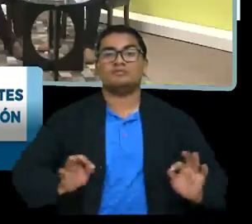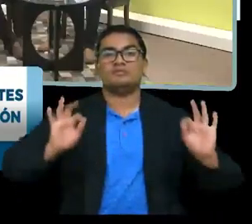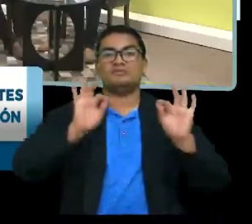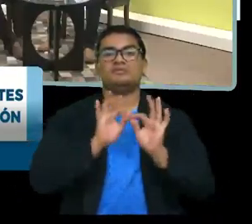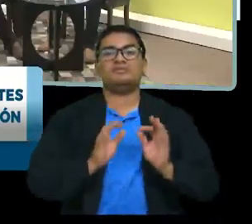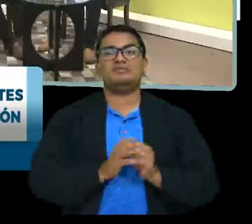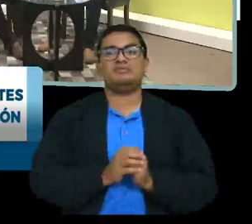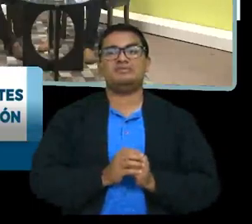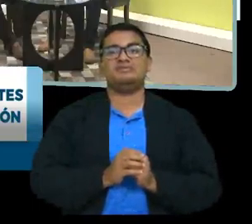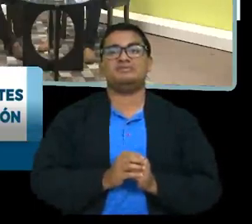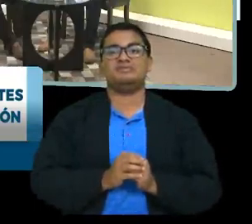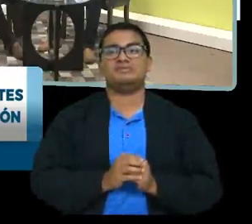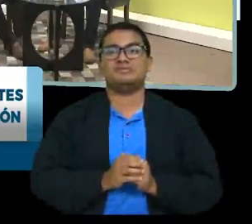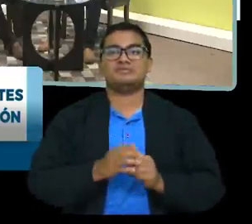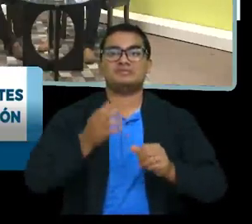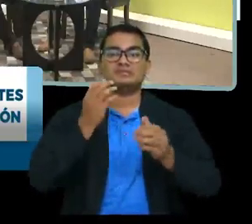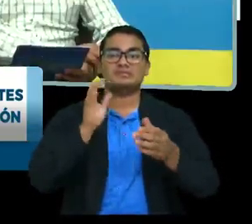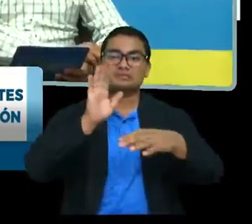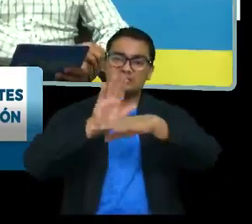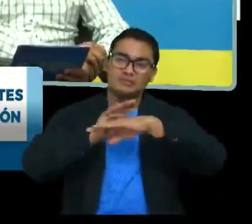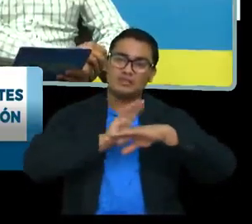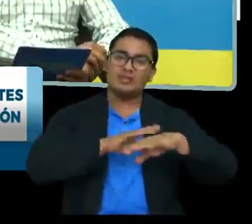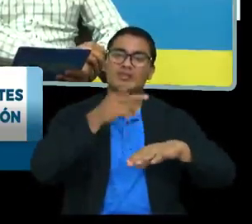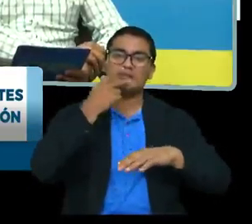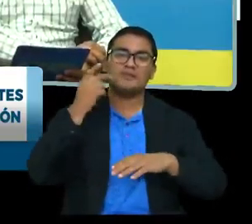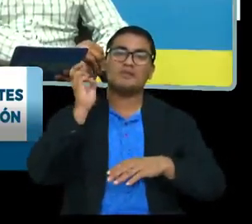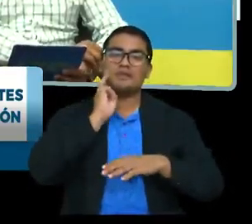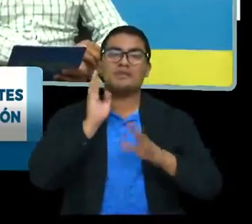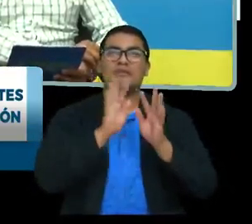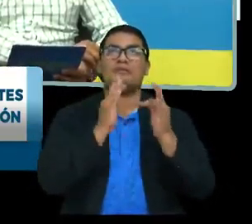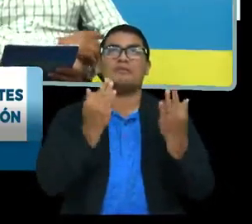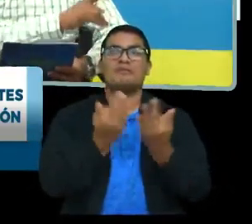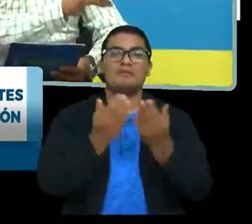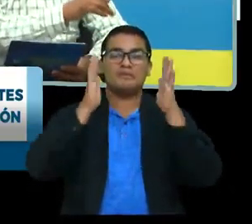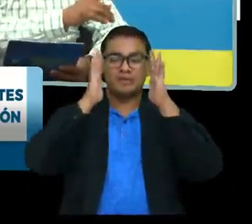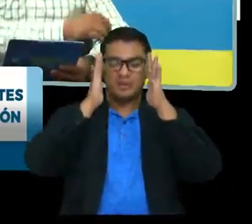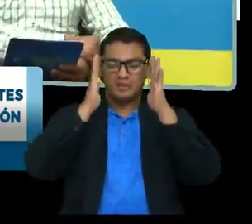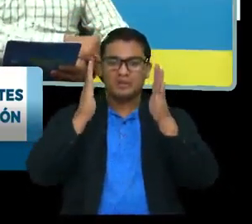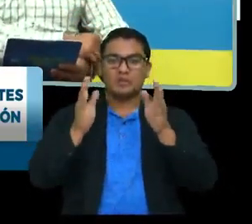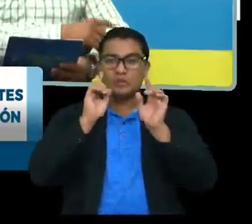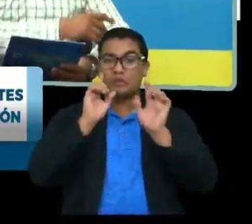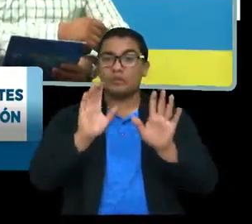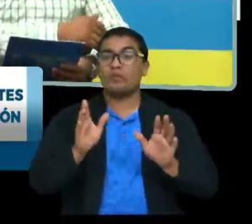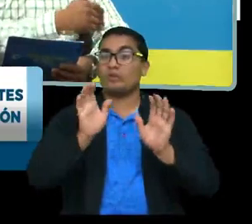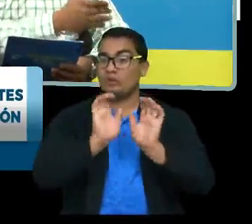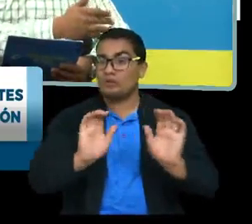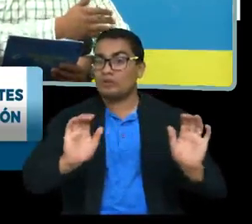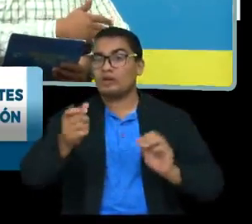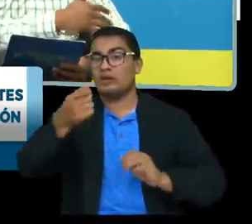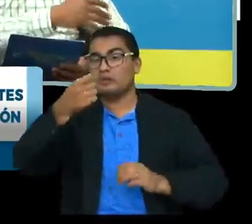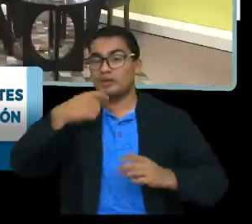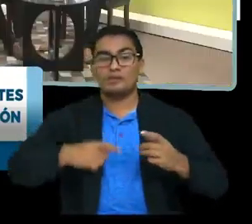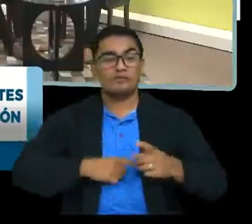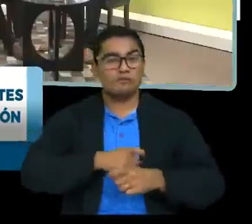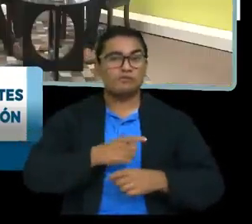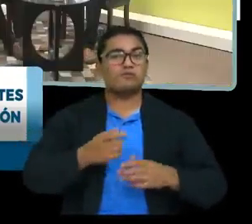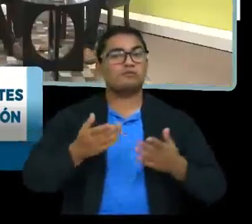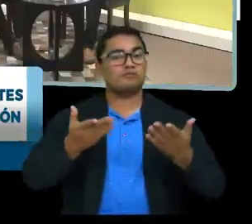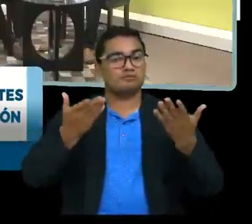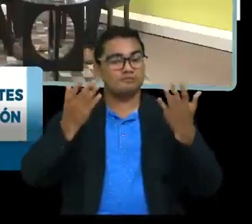La invitación que le hace también a los padres de familia para que estén pendientes de los desparasitantes, estén pendientes de la vitamina A.